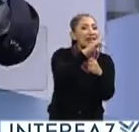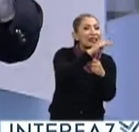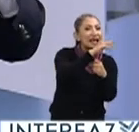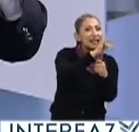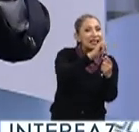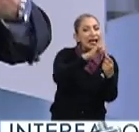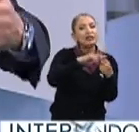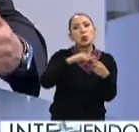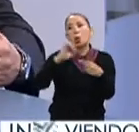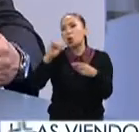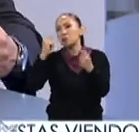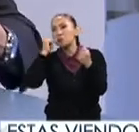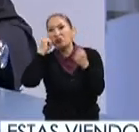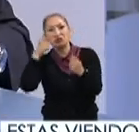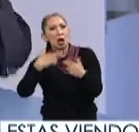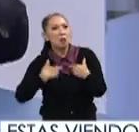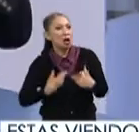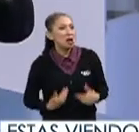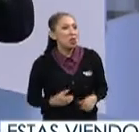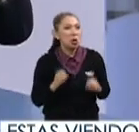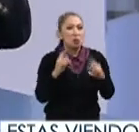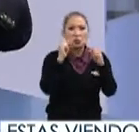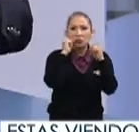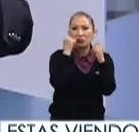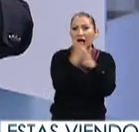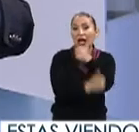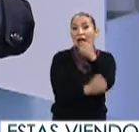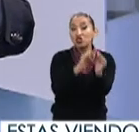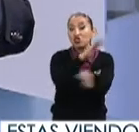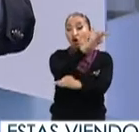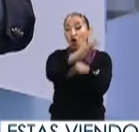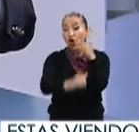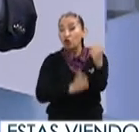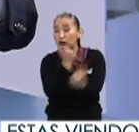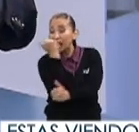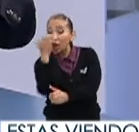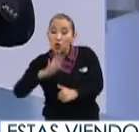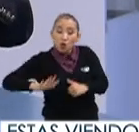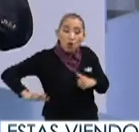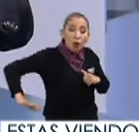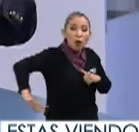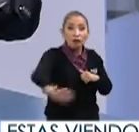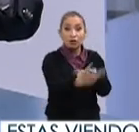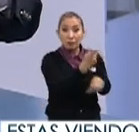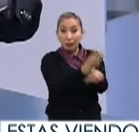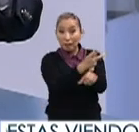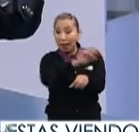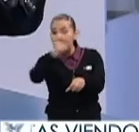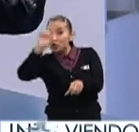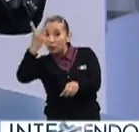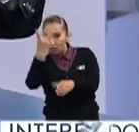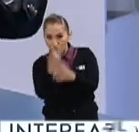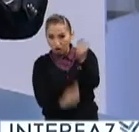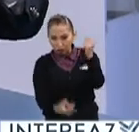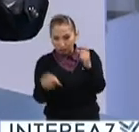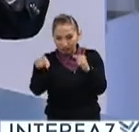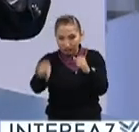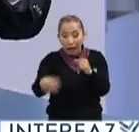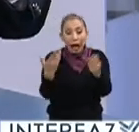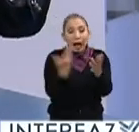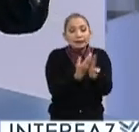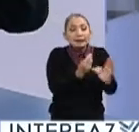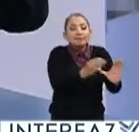ingenierías, independientemente si son humanidades o artes, que todos los estudiantes en el nivel preparatorio y universidad reciban